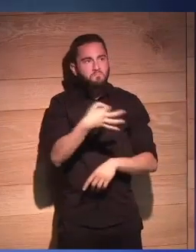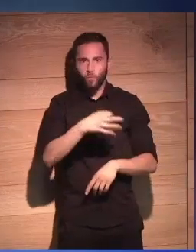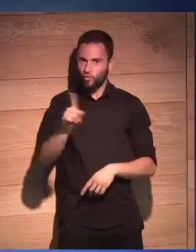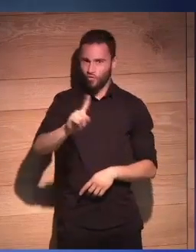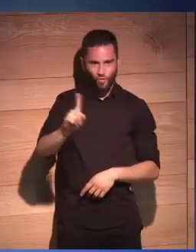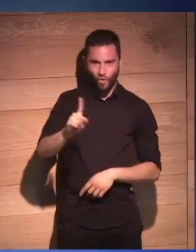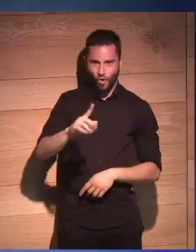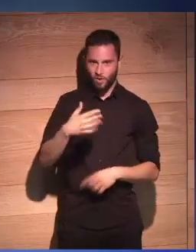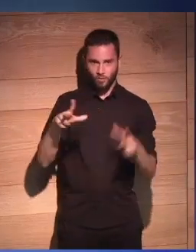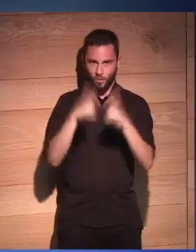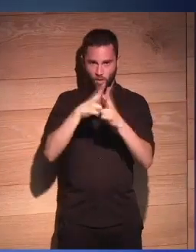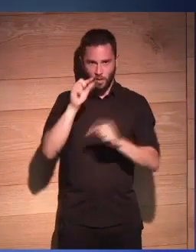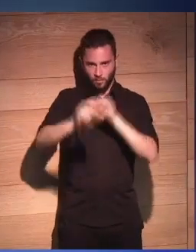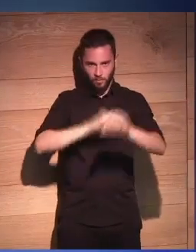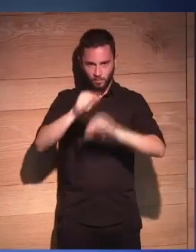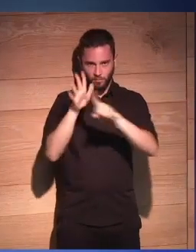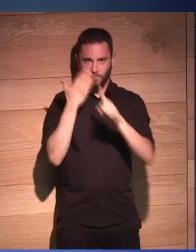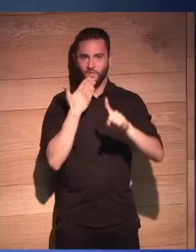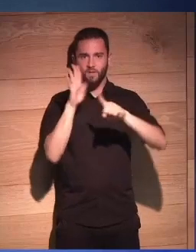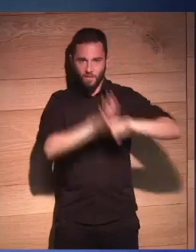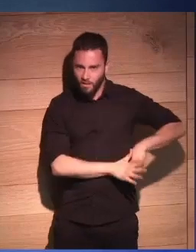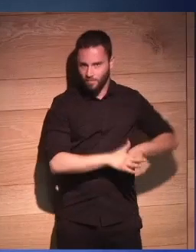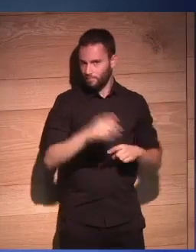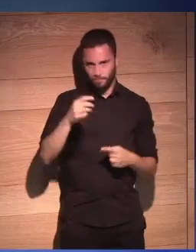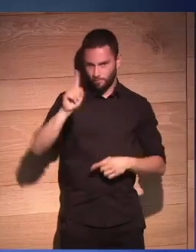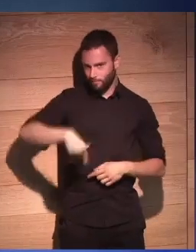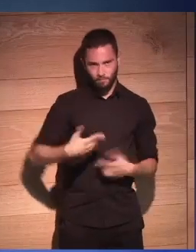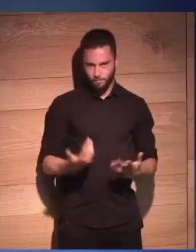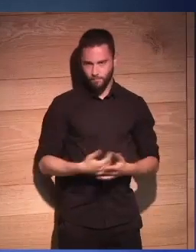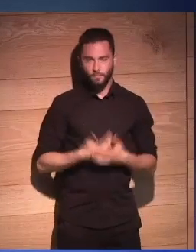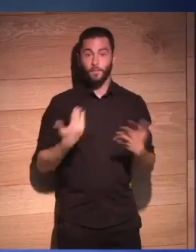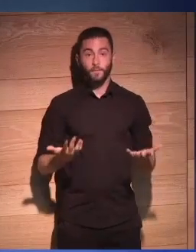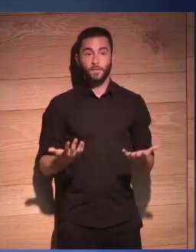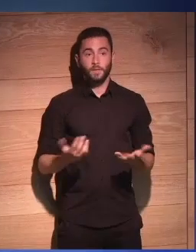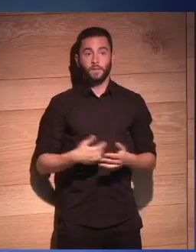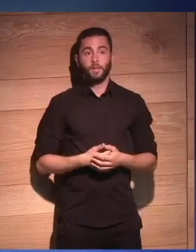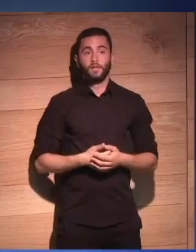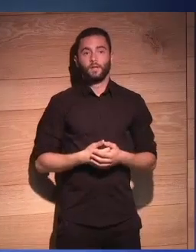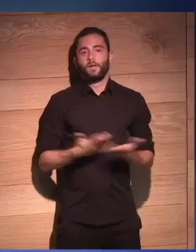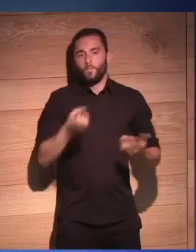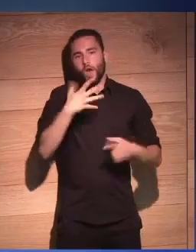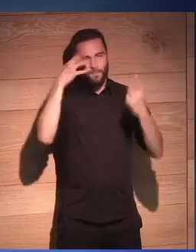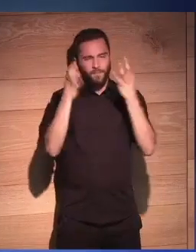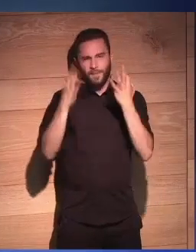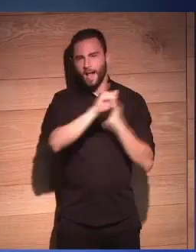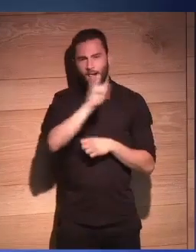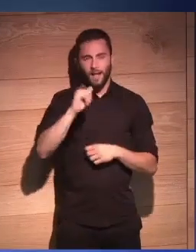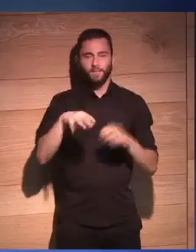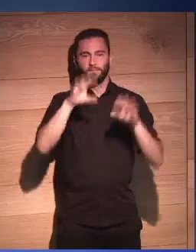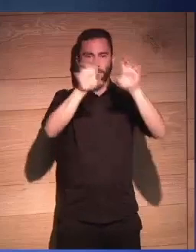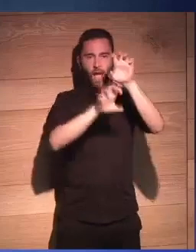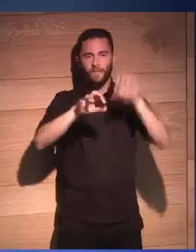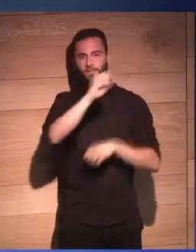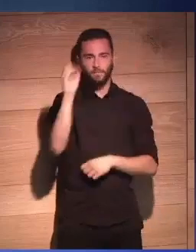los poros por el edadismo, ¿no?, por el culto a la juventud. Así que, bueno, obviamente hay matices, ¿no? En los países